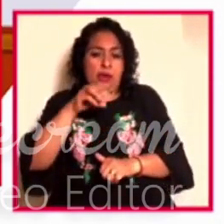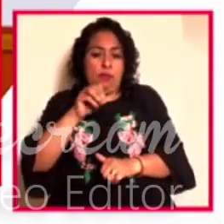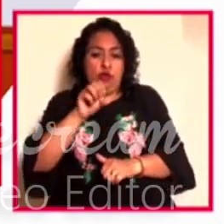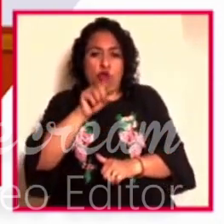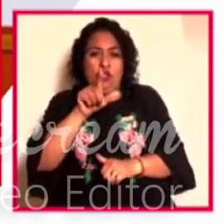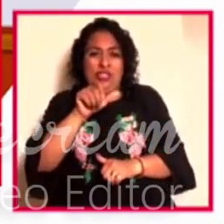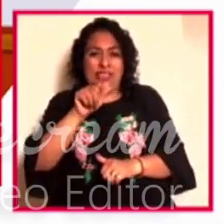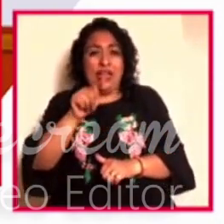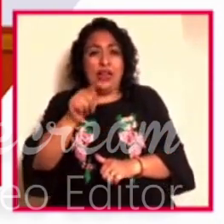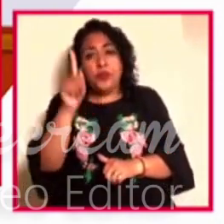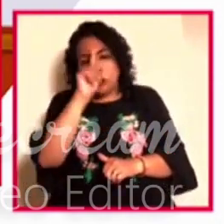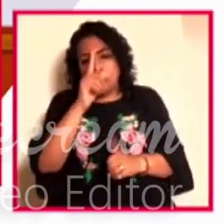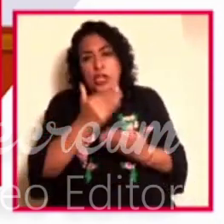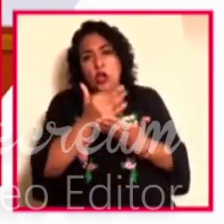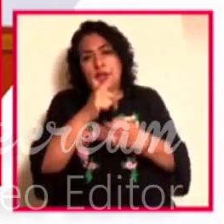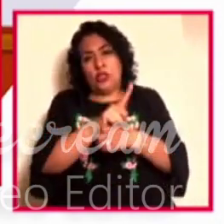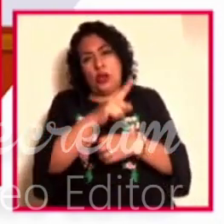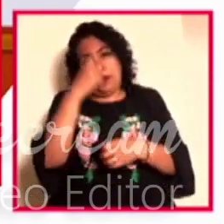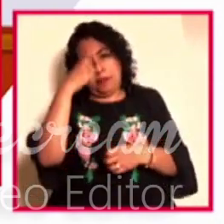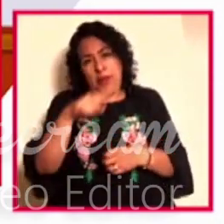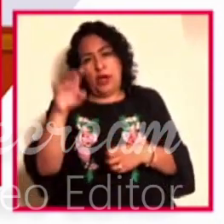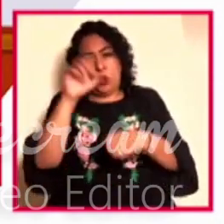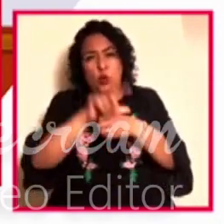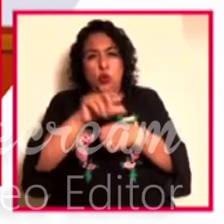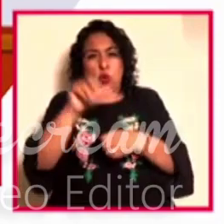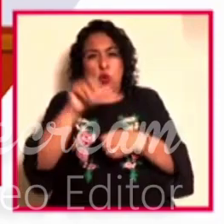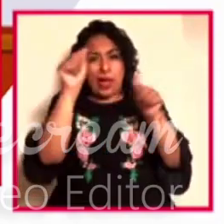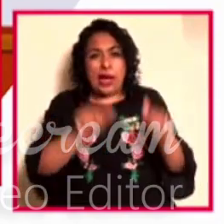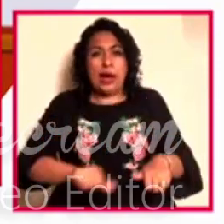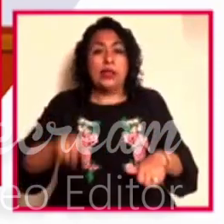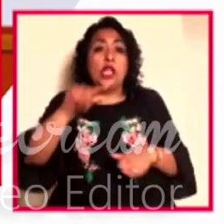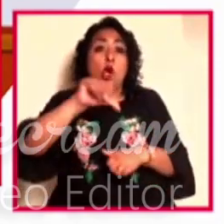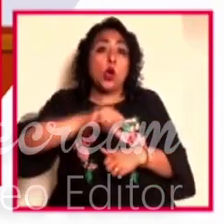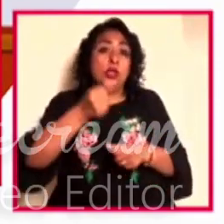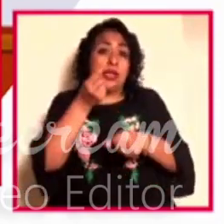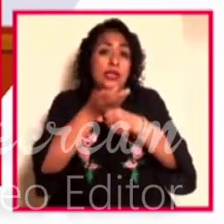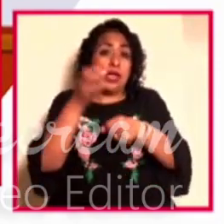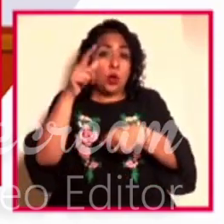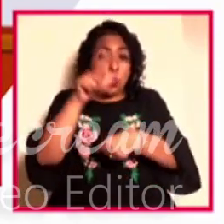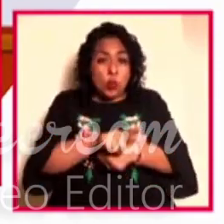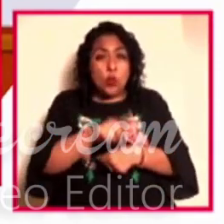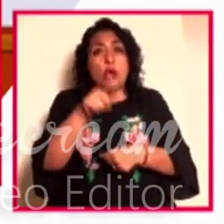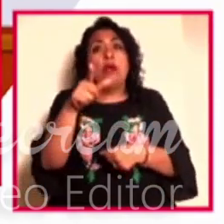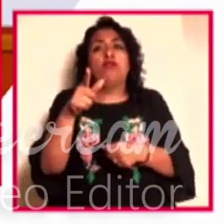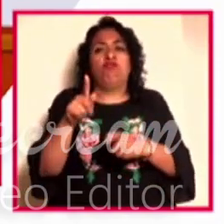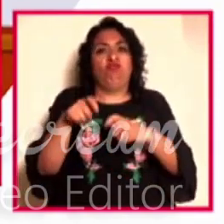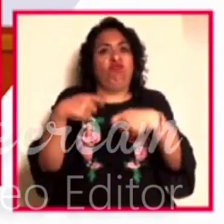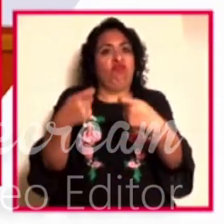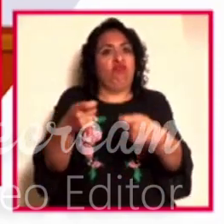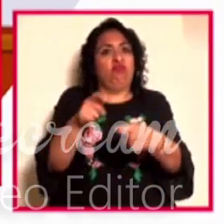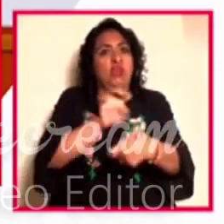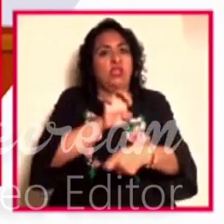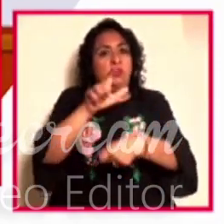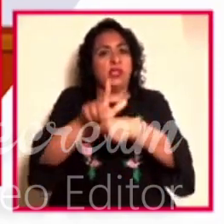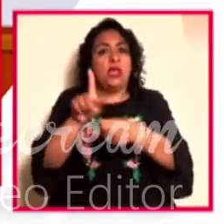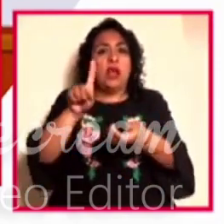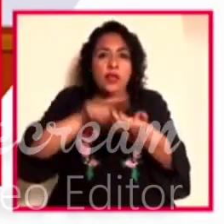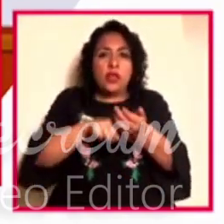Nacional para la Cultura y las Artes, hoy Secretaría de Cultura, lo distinguió como creador emérito y formó parte del Colegio Nacional